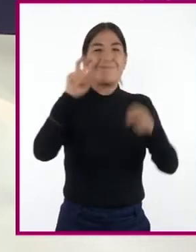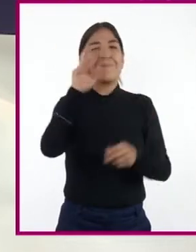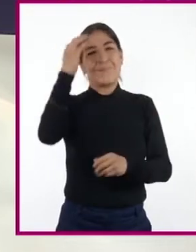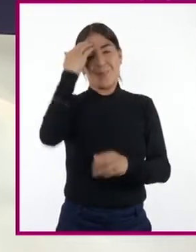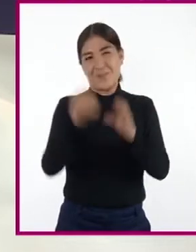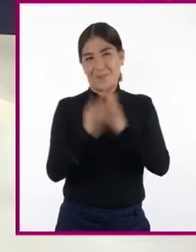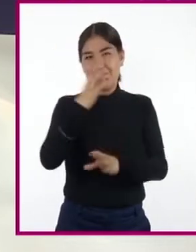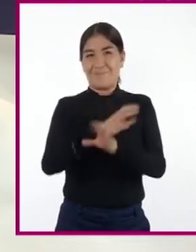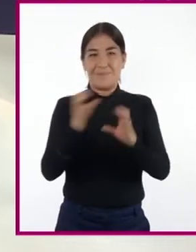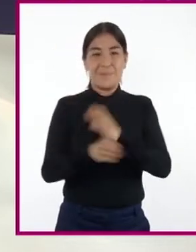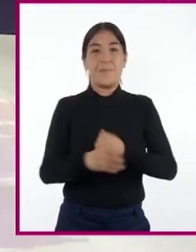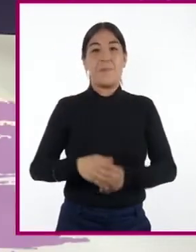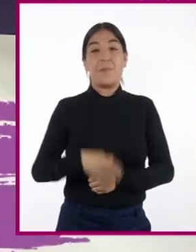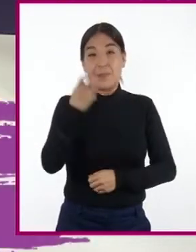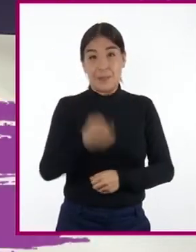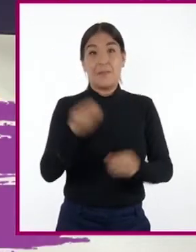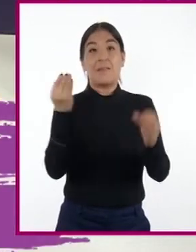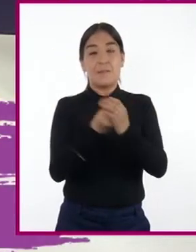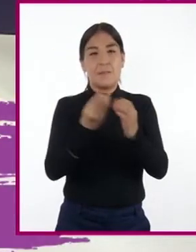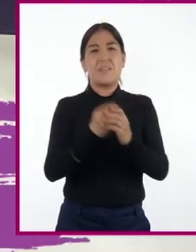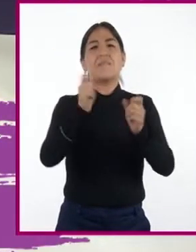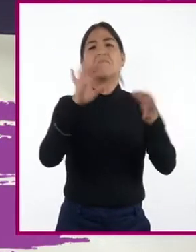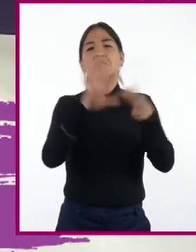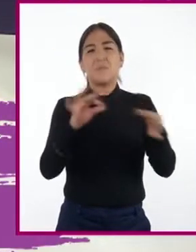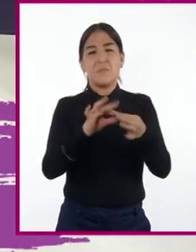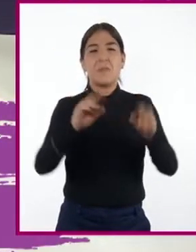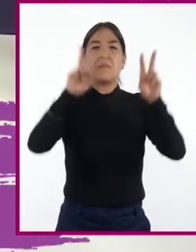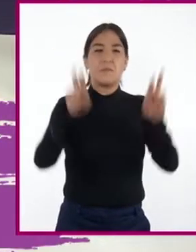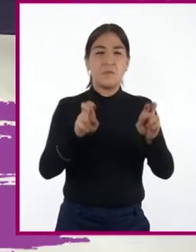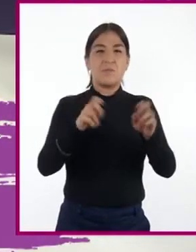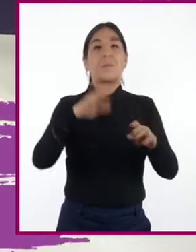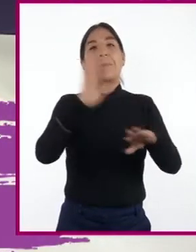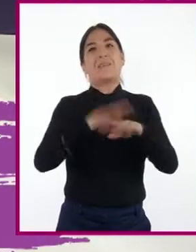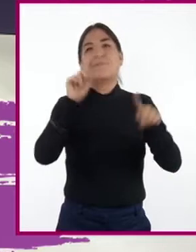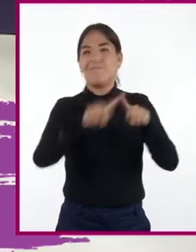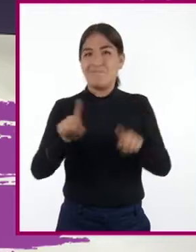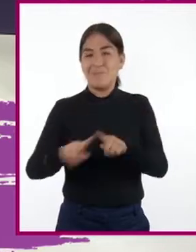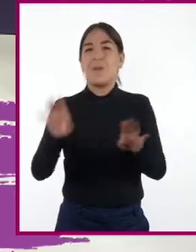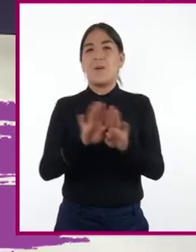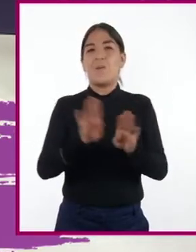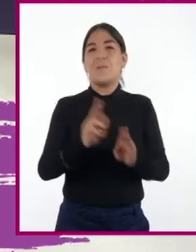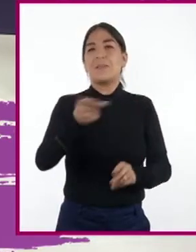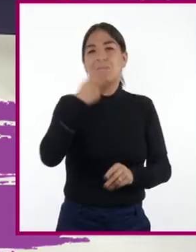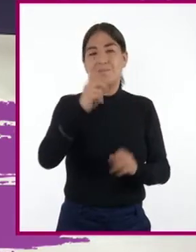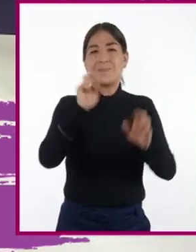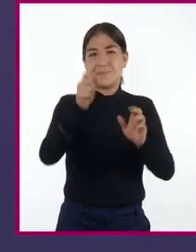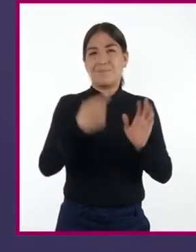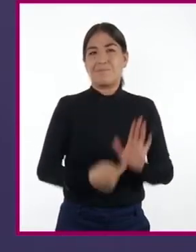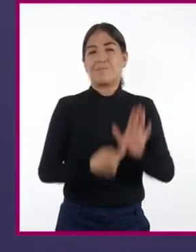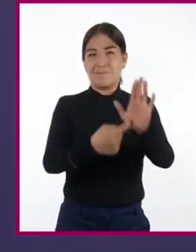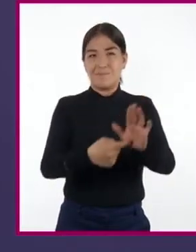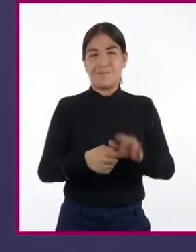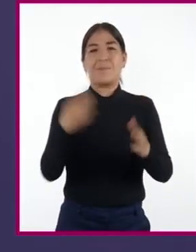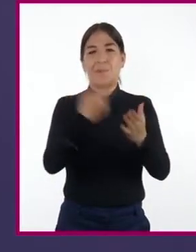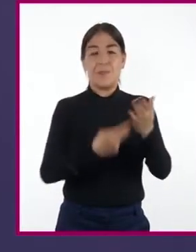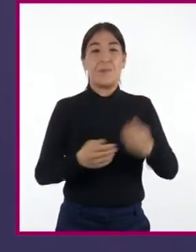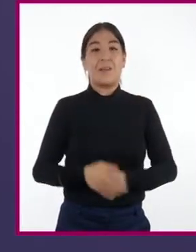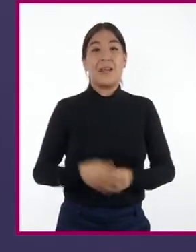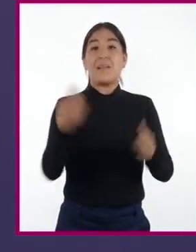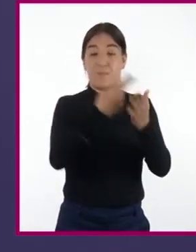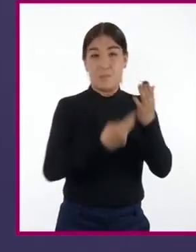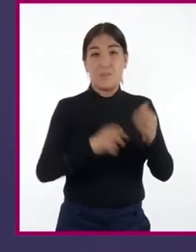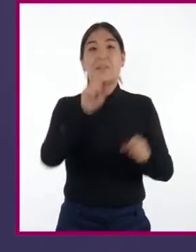cosas. En esta sesión hablaremos sobre el texto y sus 1000 formas de hablar, imágenes y representaciones gráficas. Las ilustraciones y